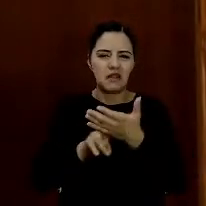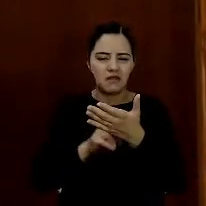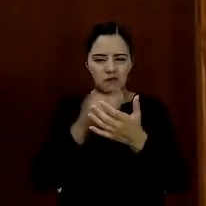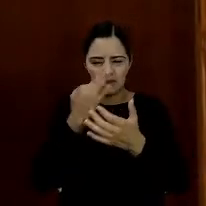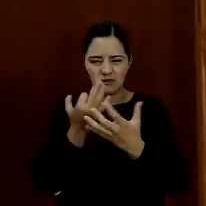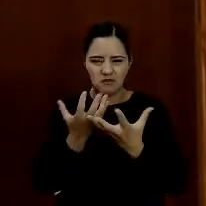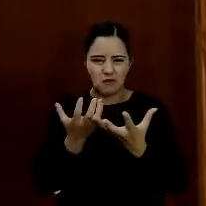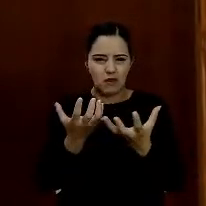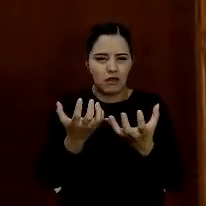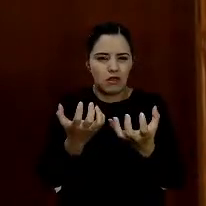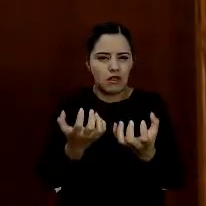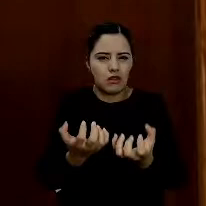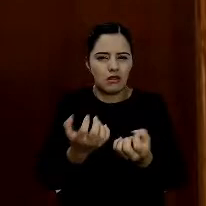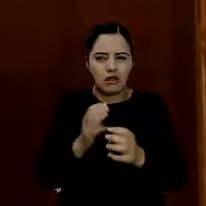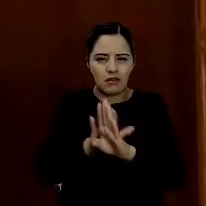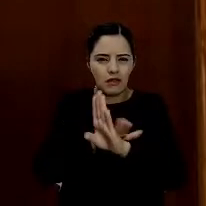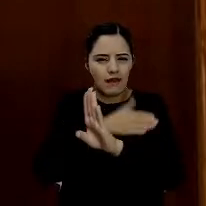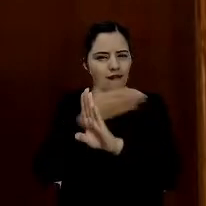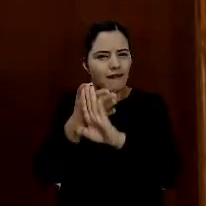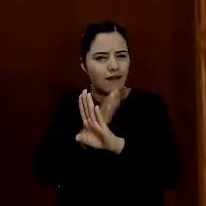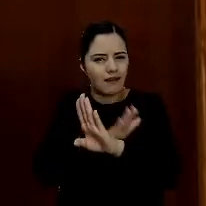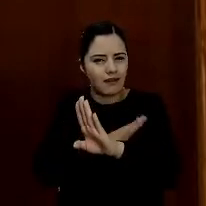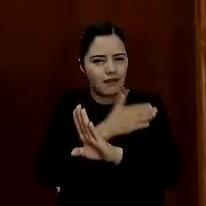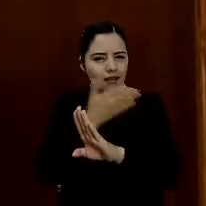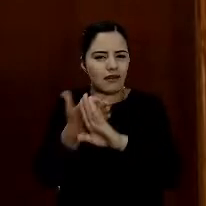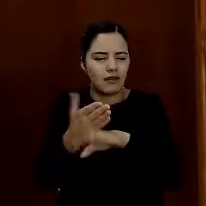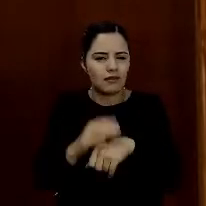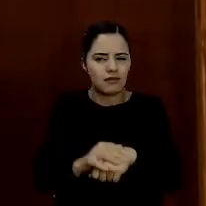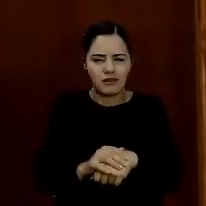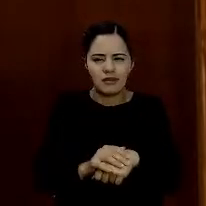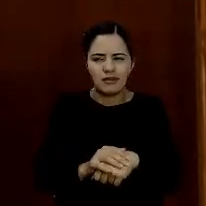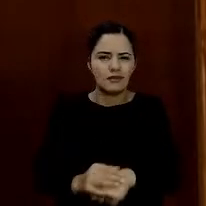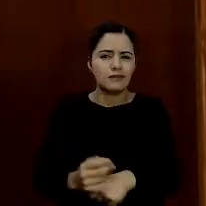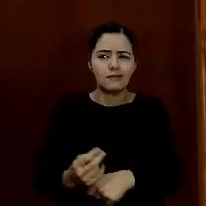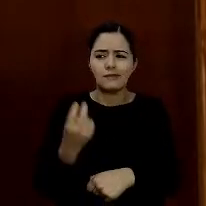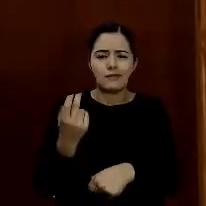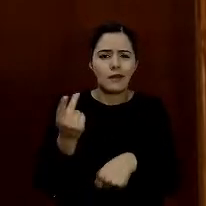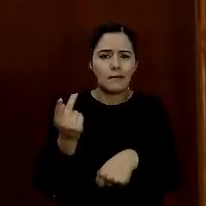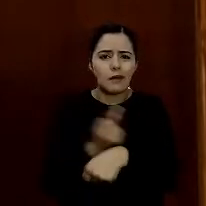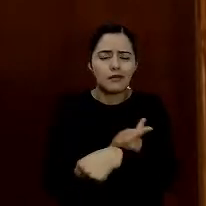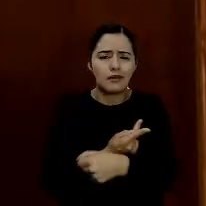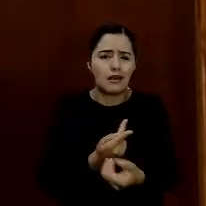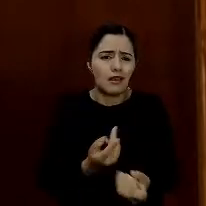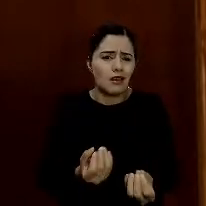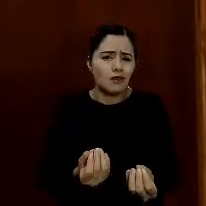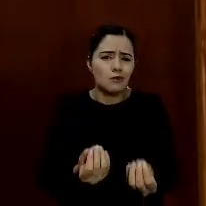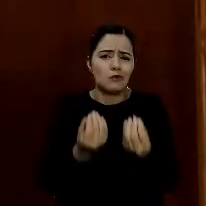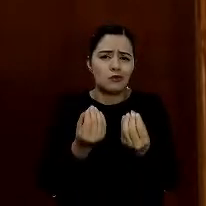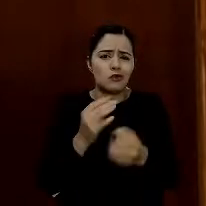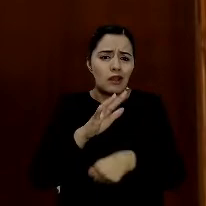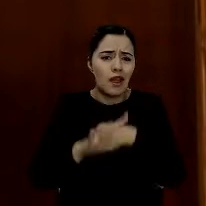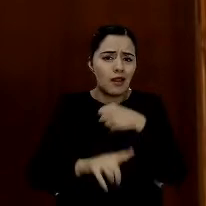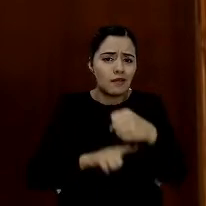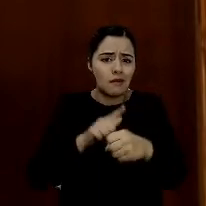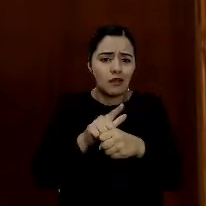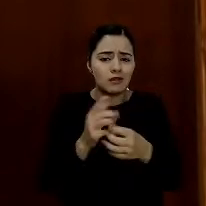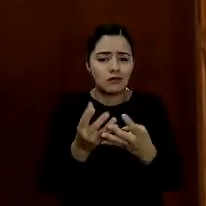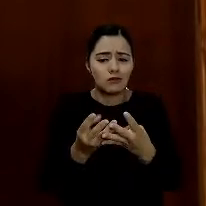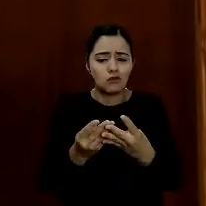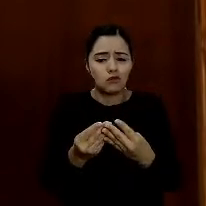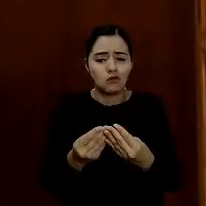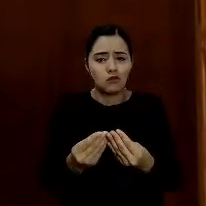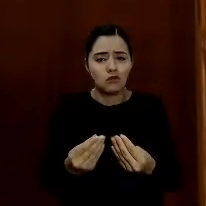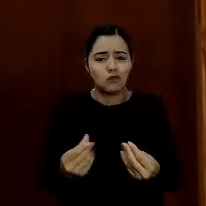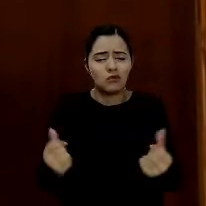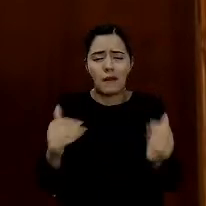ecosistemas, lo que representa la extinción de millones de especies. La lucha por